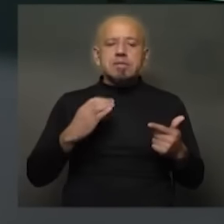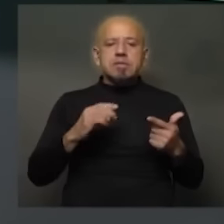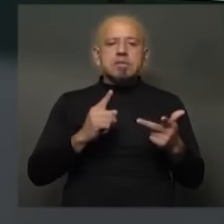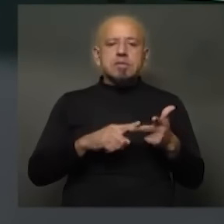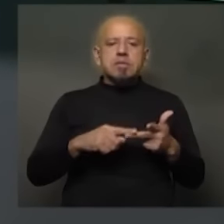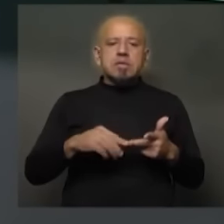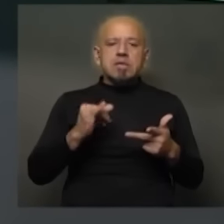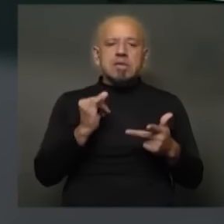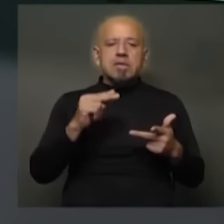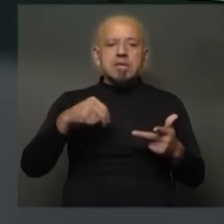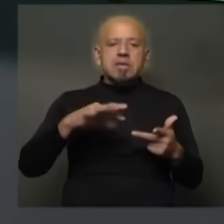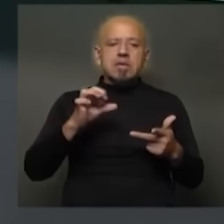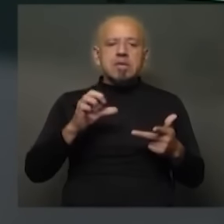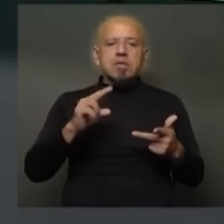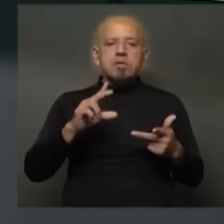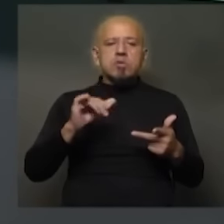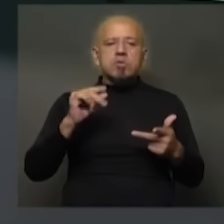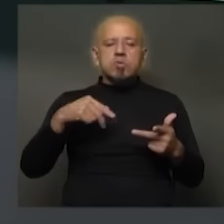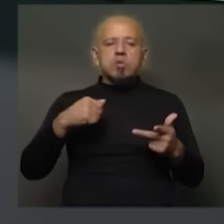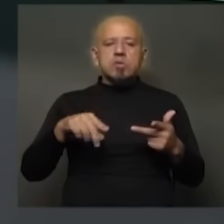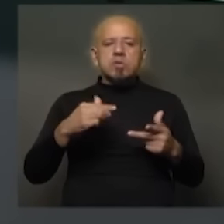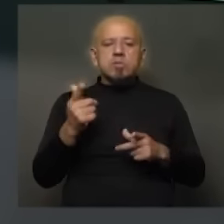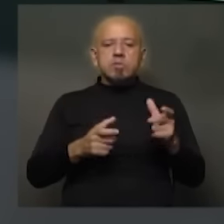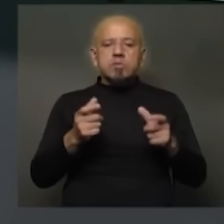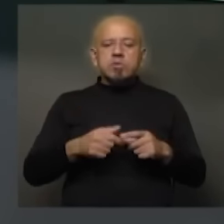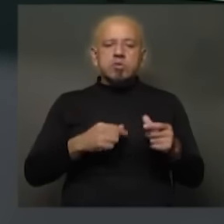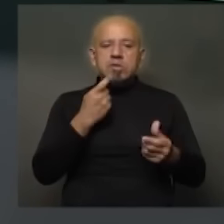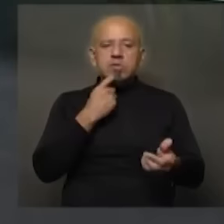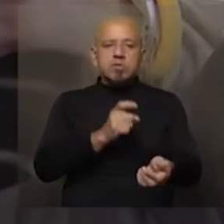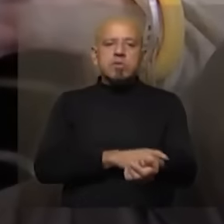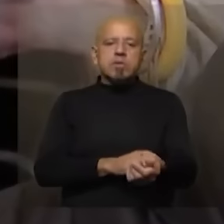insulinas de larga duración para pacientes con diabetes.